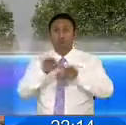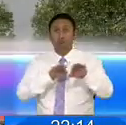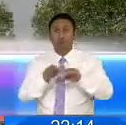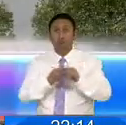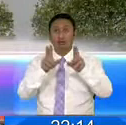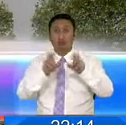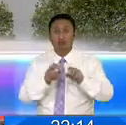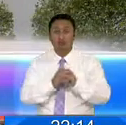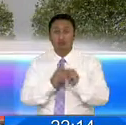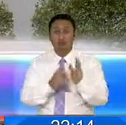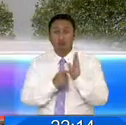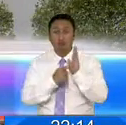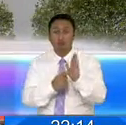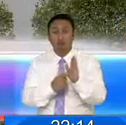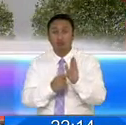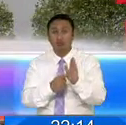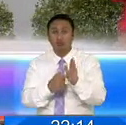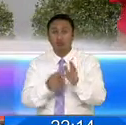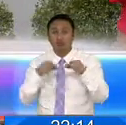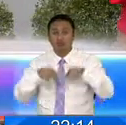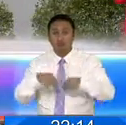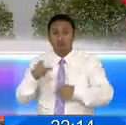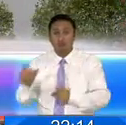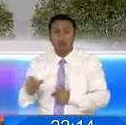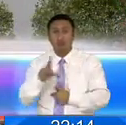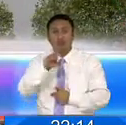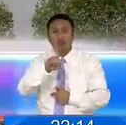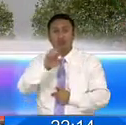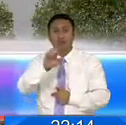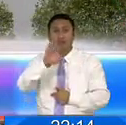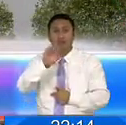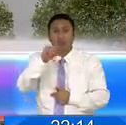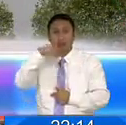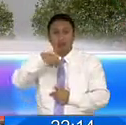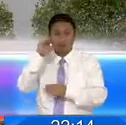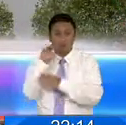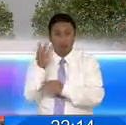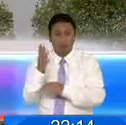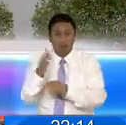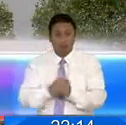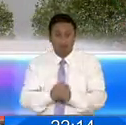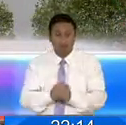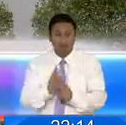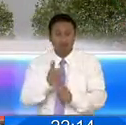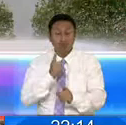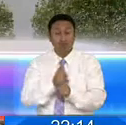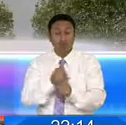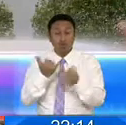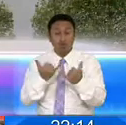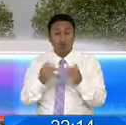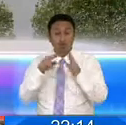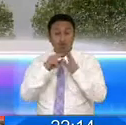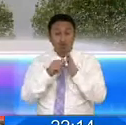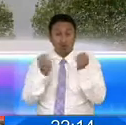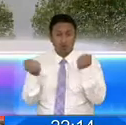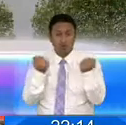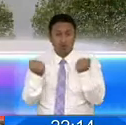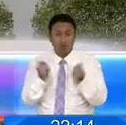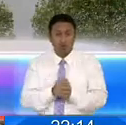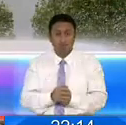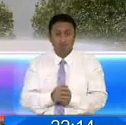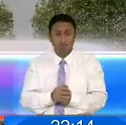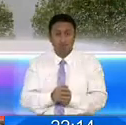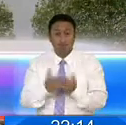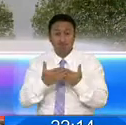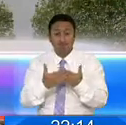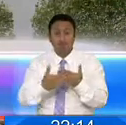a los muestreos realizados no existe la presencia de la variante Delta en el país. Es por ello que toman esa clase de medidas, mismas que entrarán